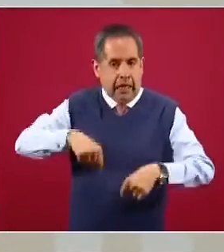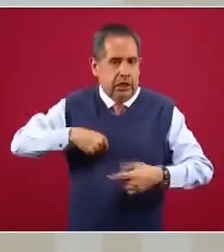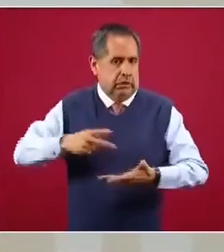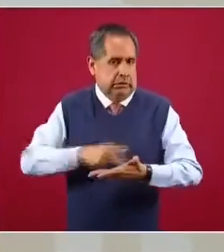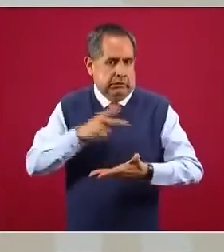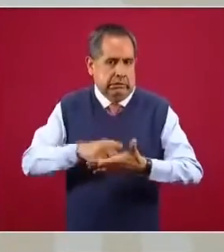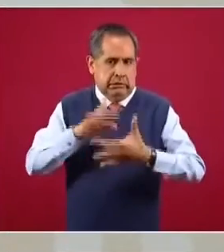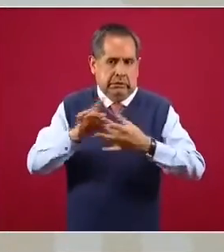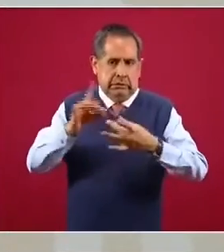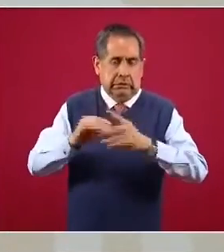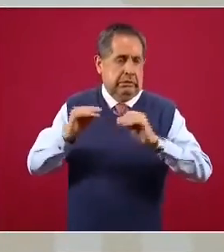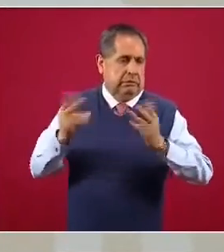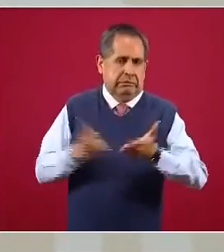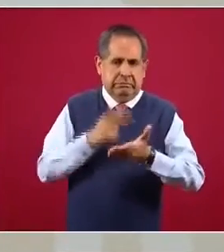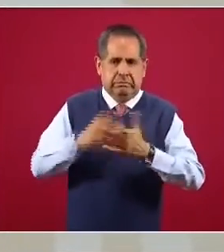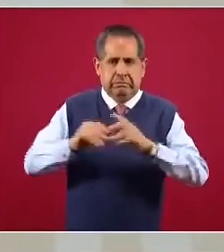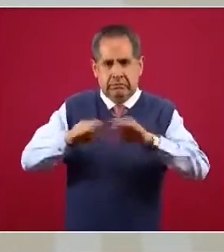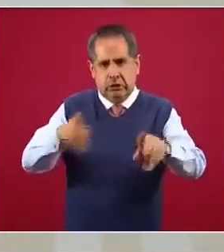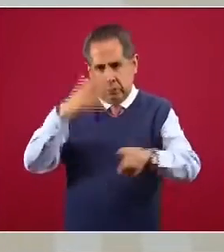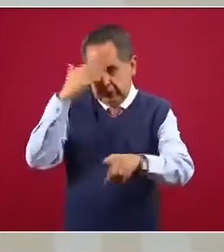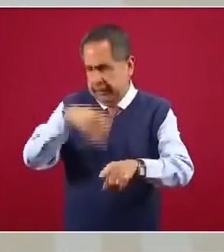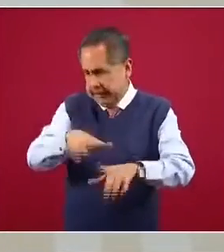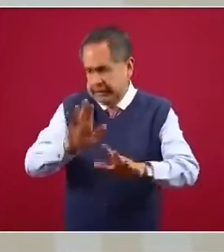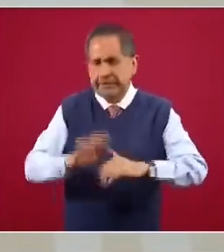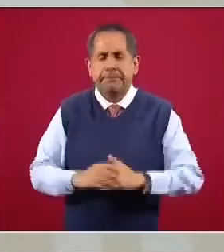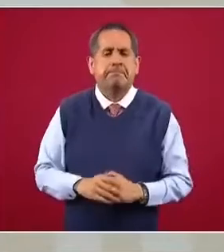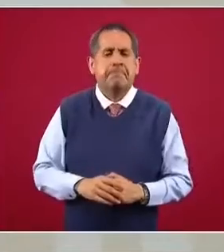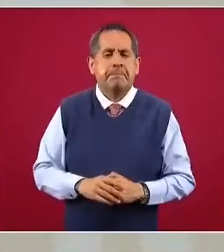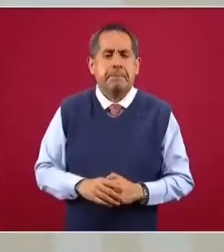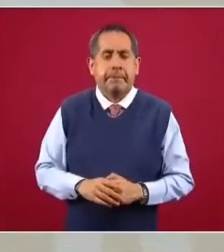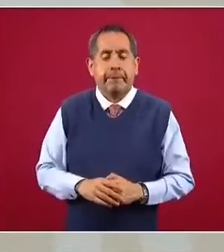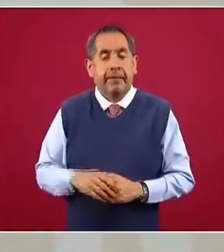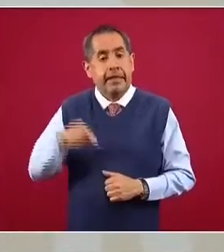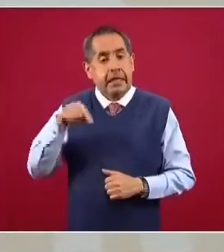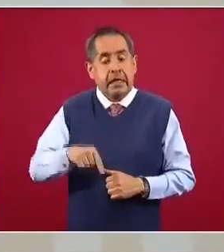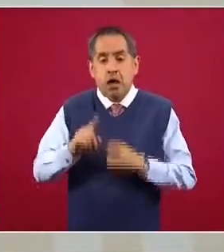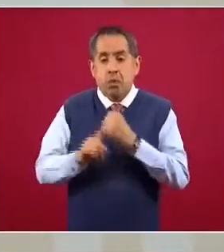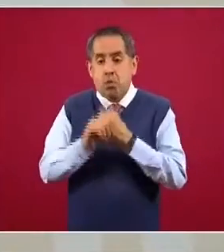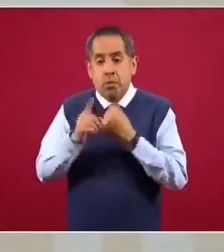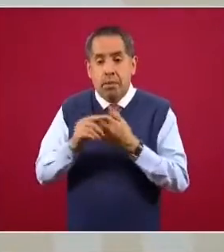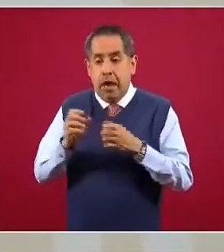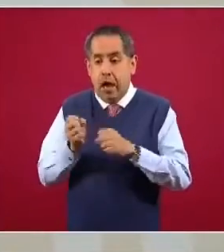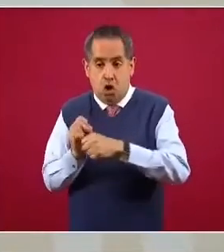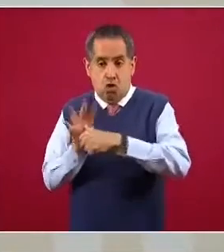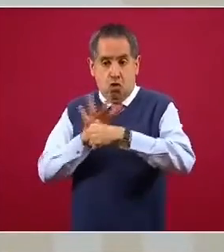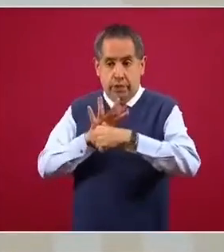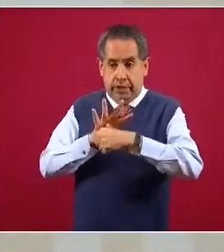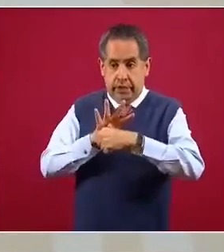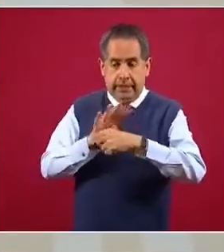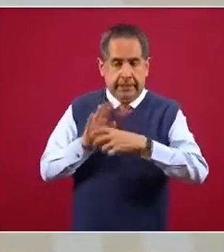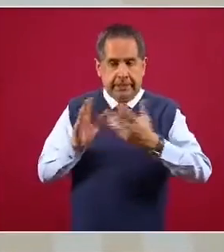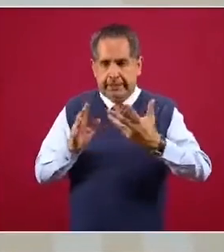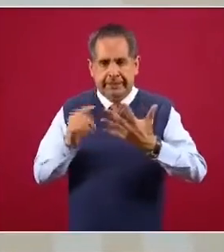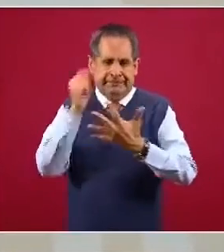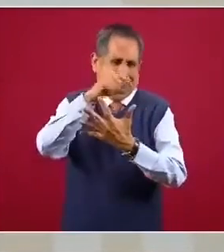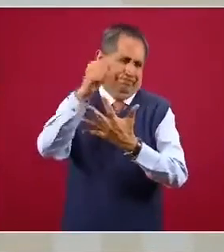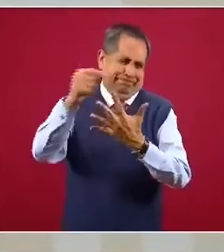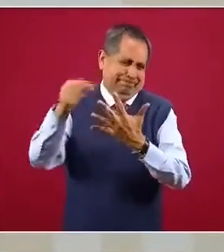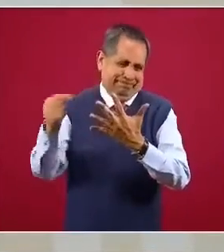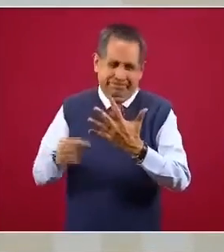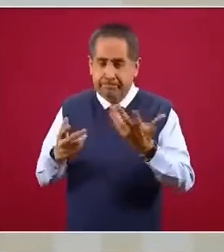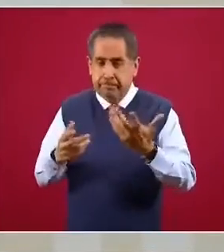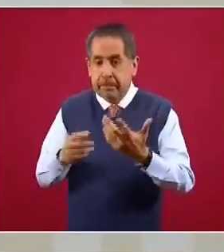la he explicado en innumerables ocasiones. Cuando enfrentamos un problema como COVID, con todos sus